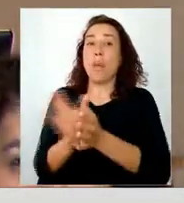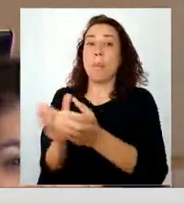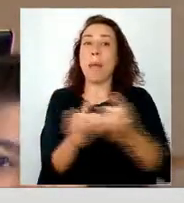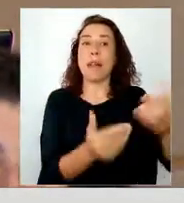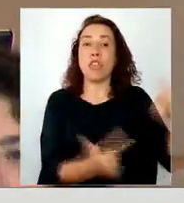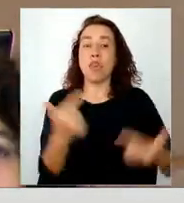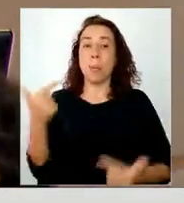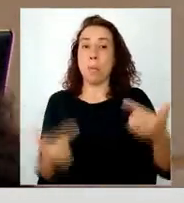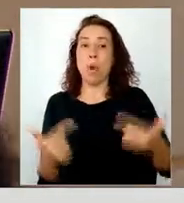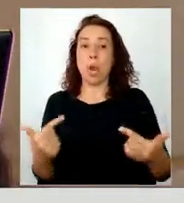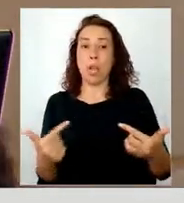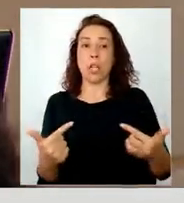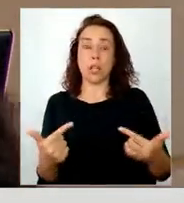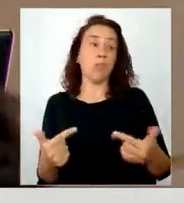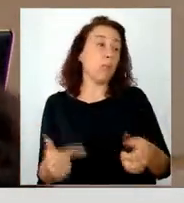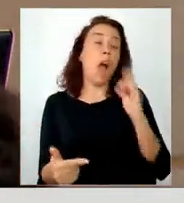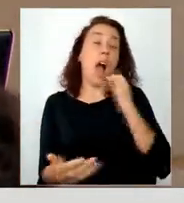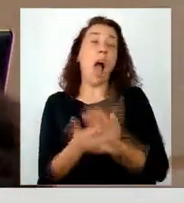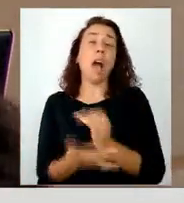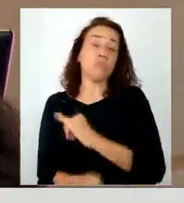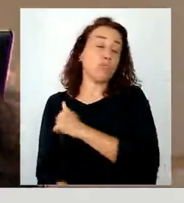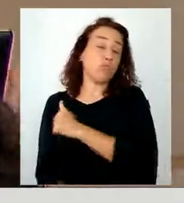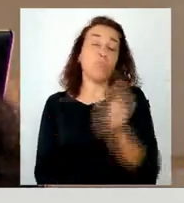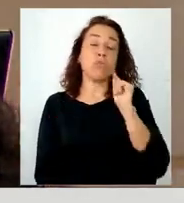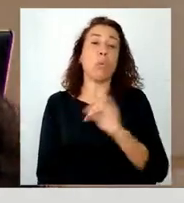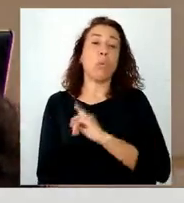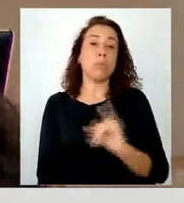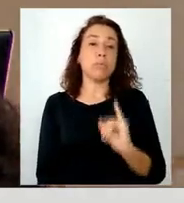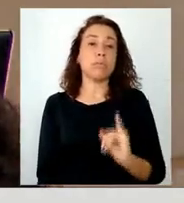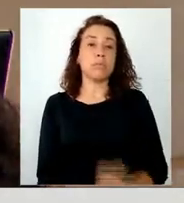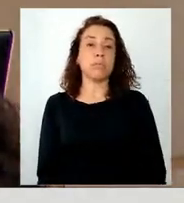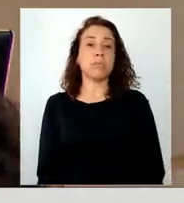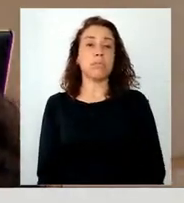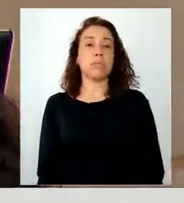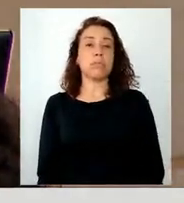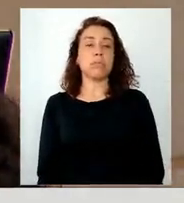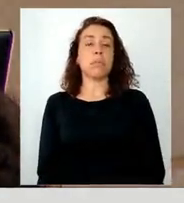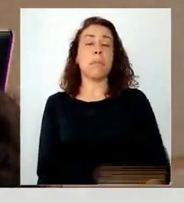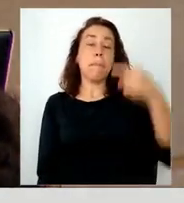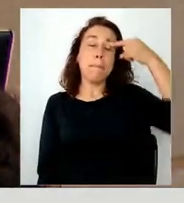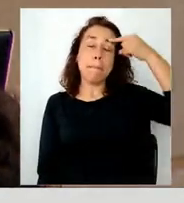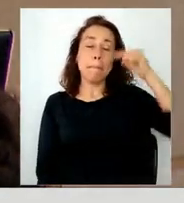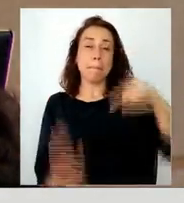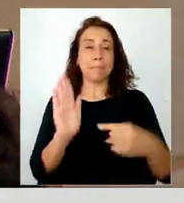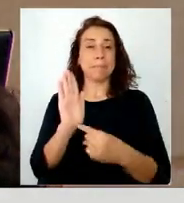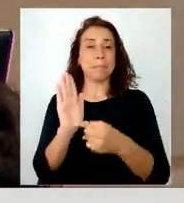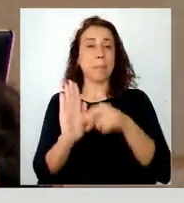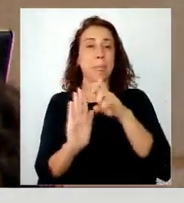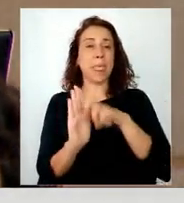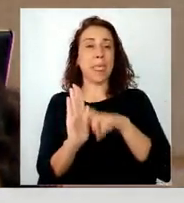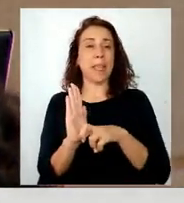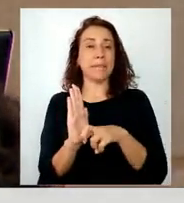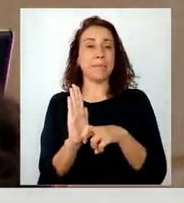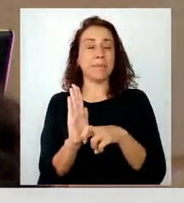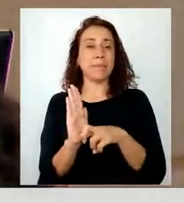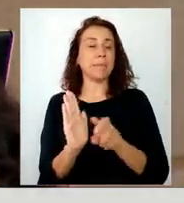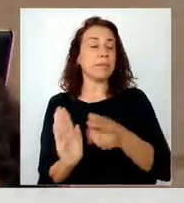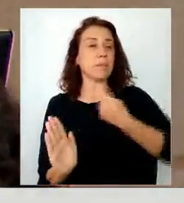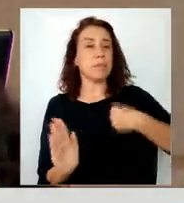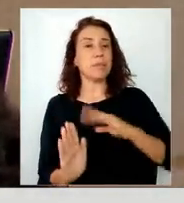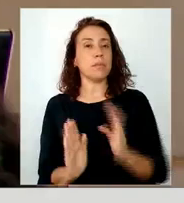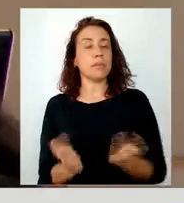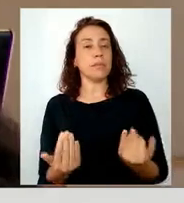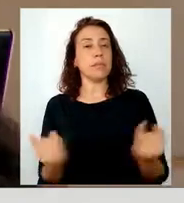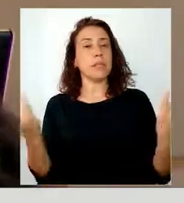digámoslo pero aquí claramente presidente con este proyecto Esperamos que los mecanismos de control